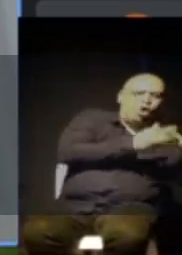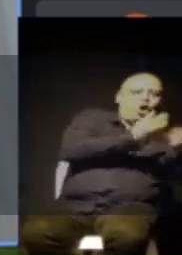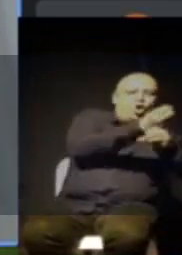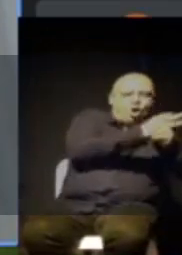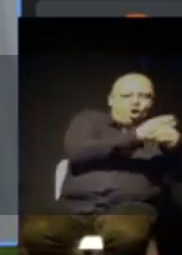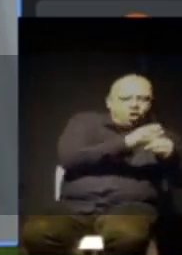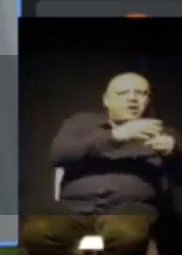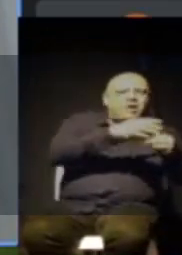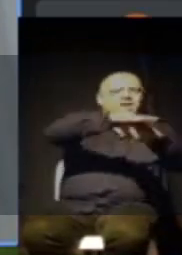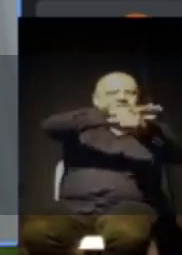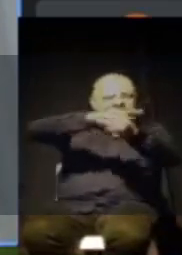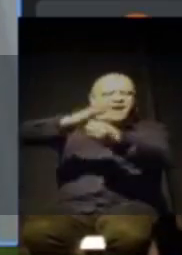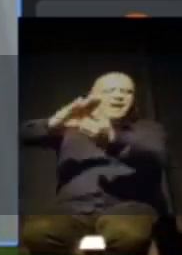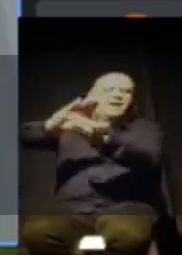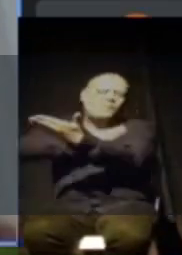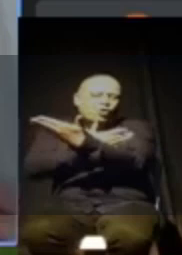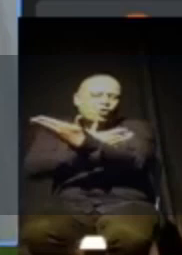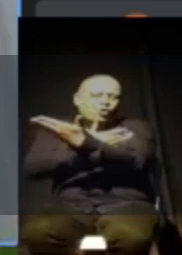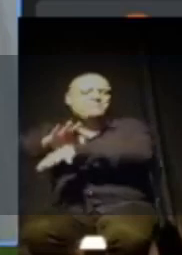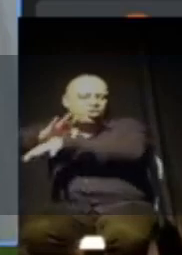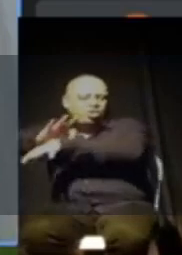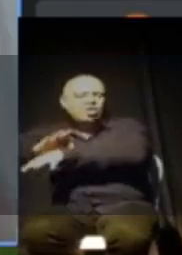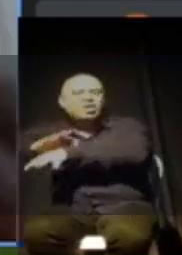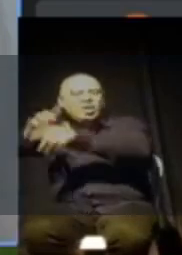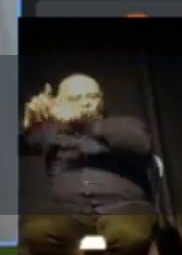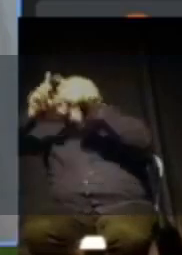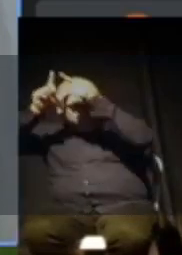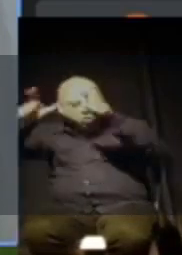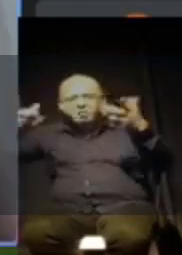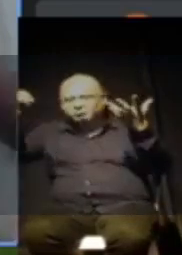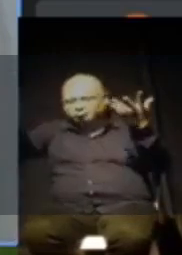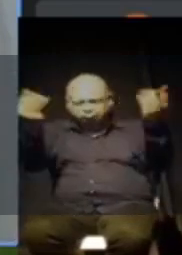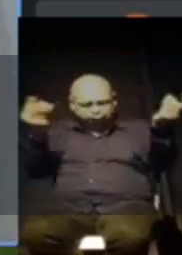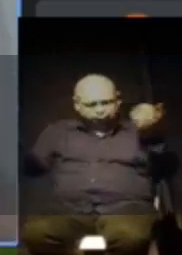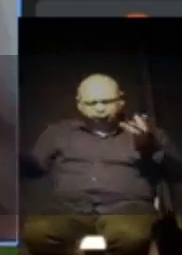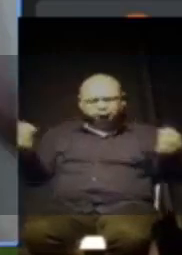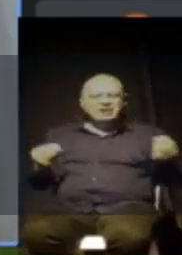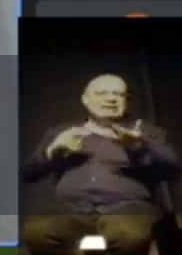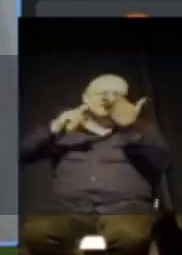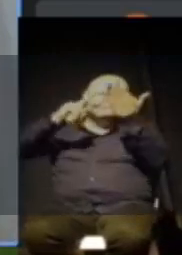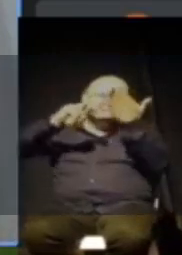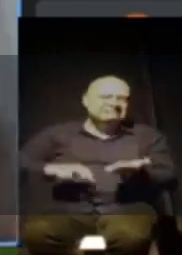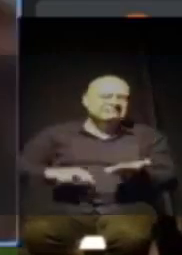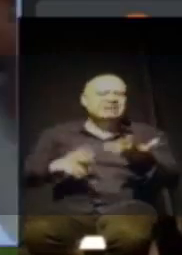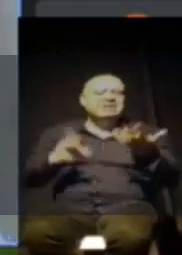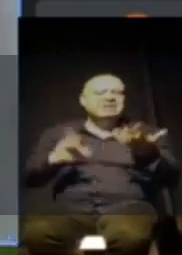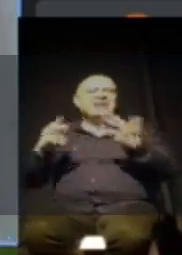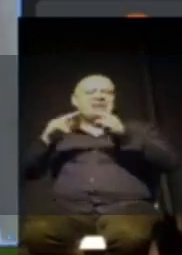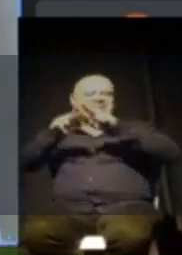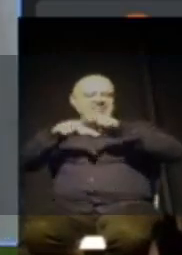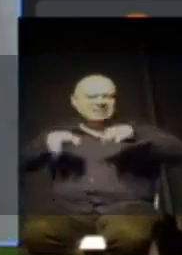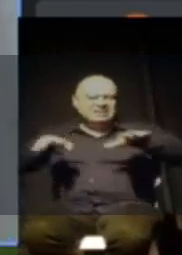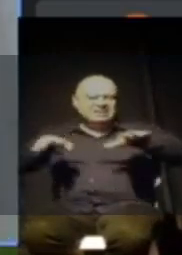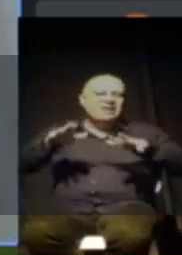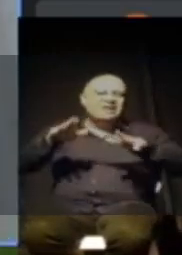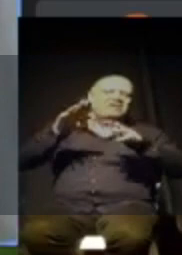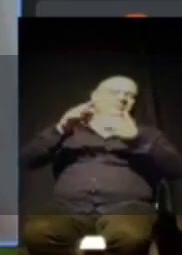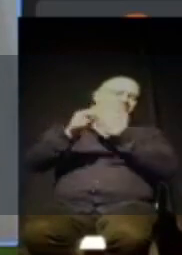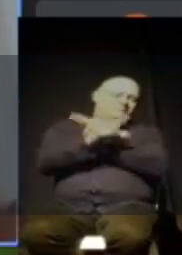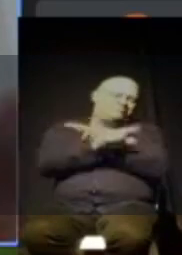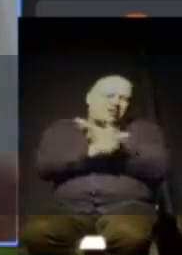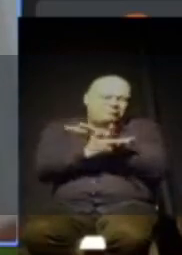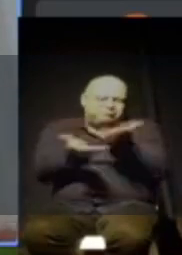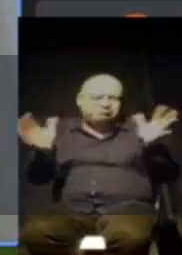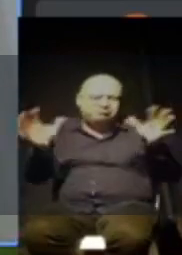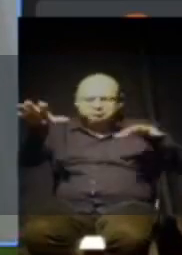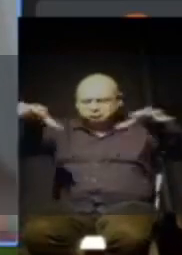en el cuerpo, en la música, en la medicina, en el lenguaje, en los sentidos de vida, en la ciencia, en las redes sociales, en los medios de comunicación,